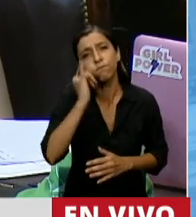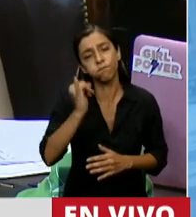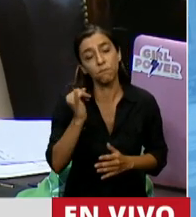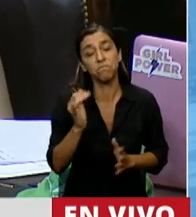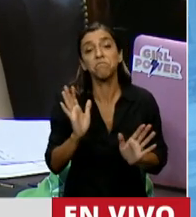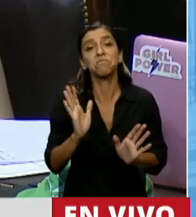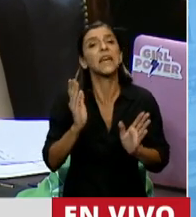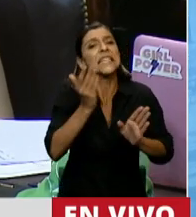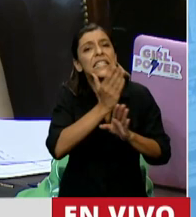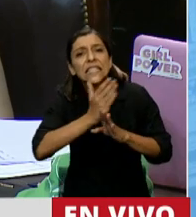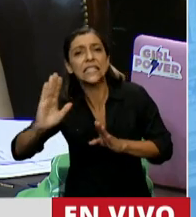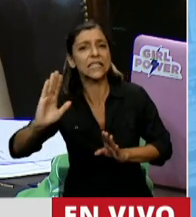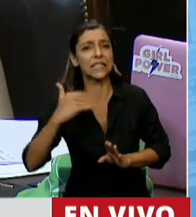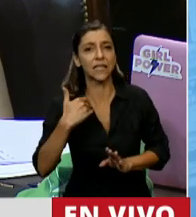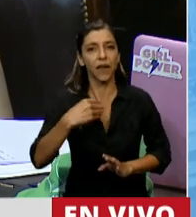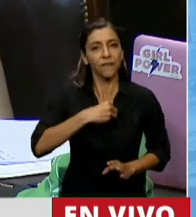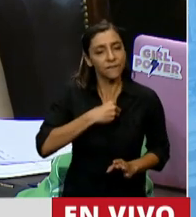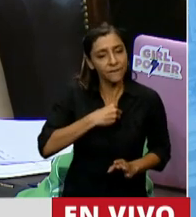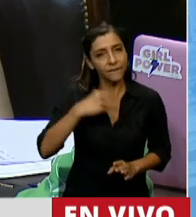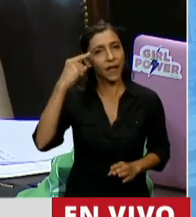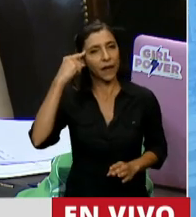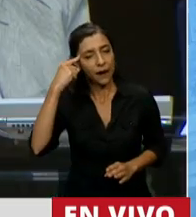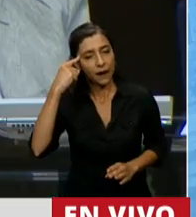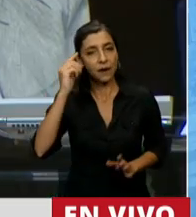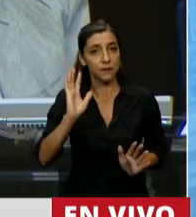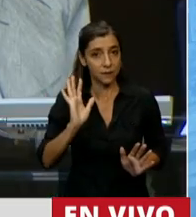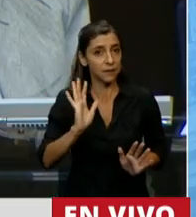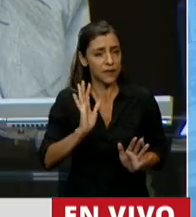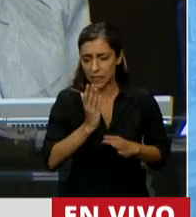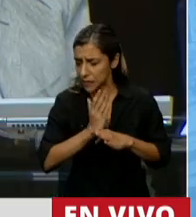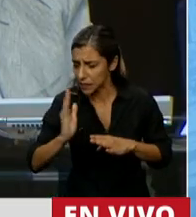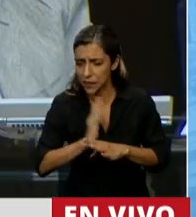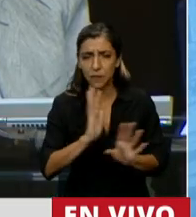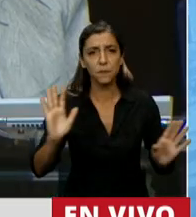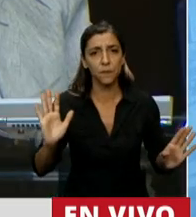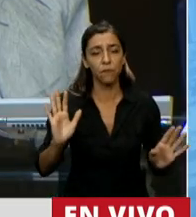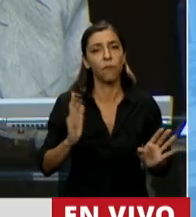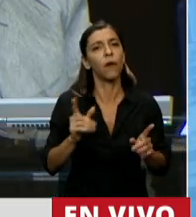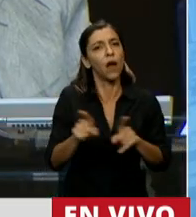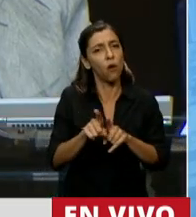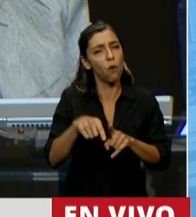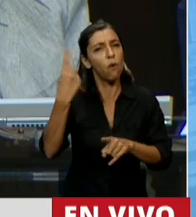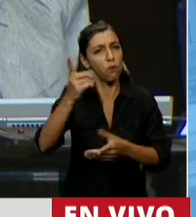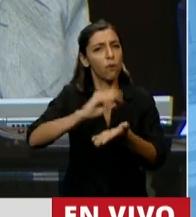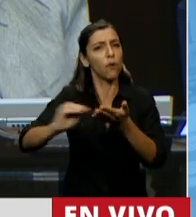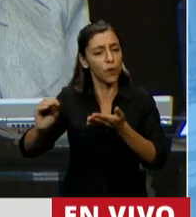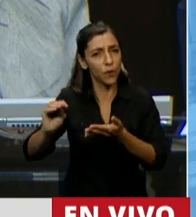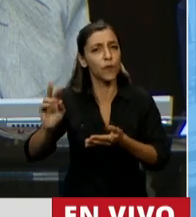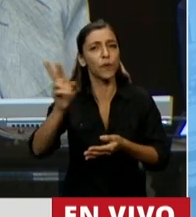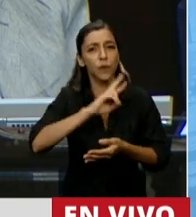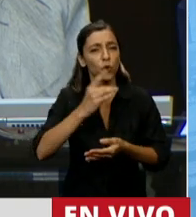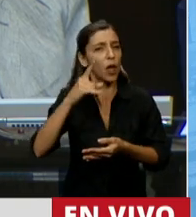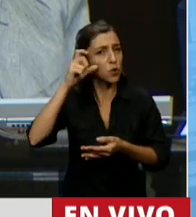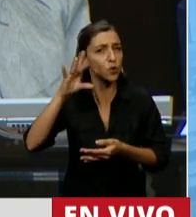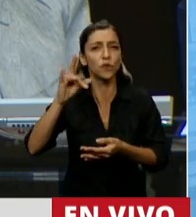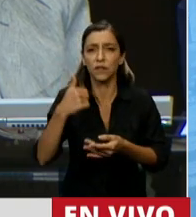pensamientos, de nuestras creencias, de nuestra fe, que como bien dijo la diputada Uceda, muchos y muchas la tenemos y no nos va a